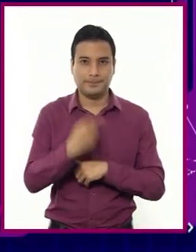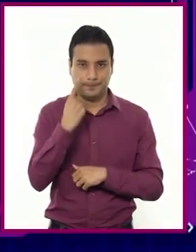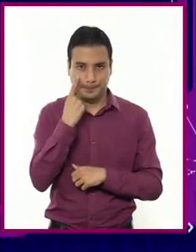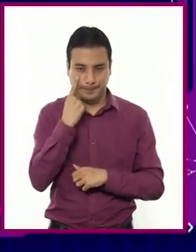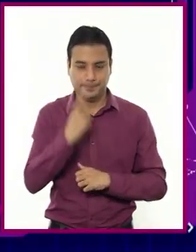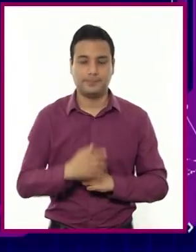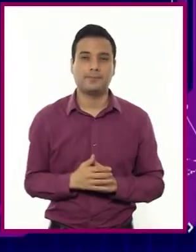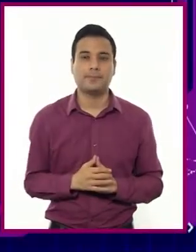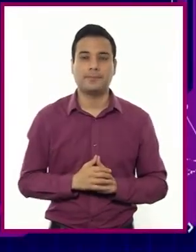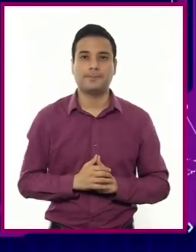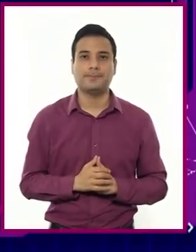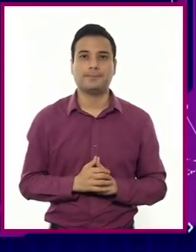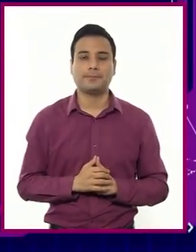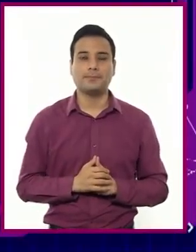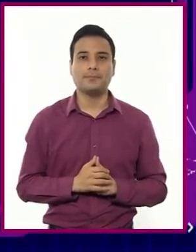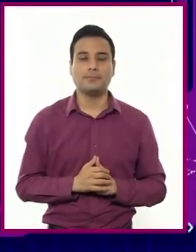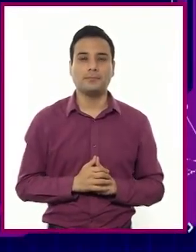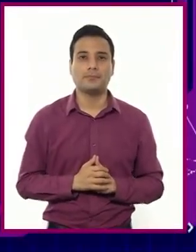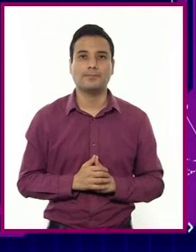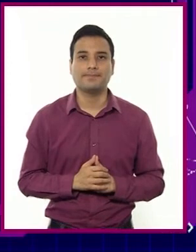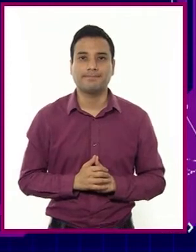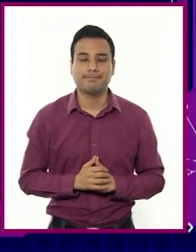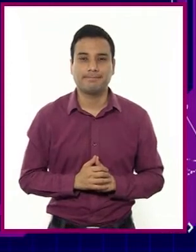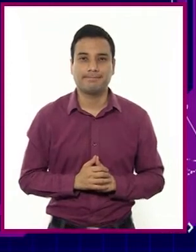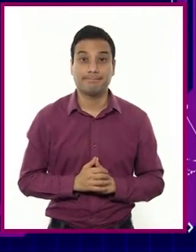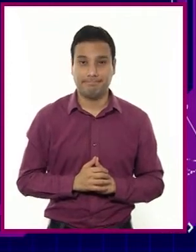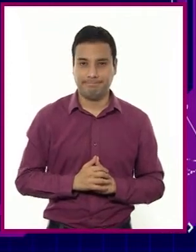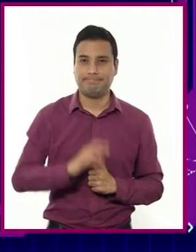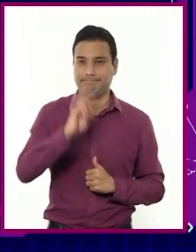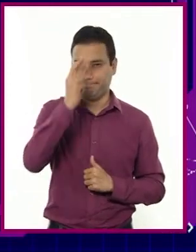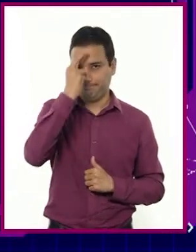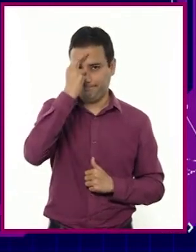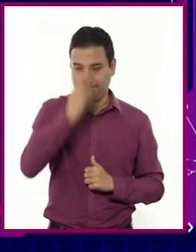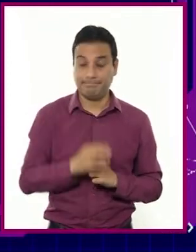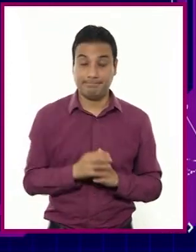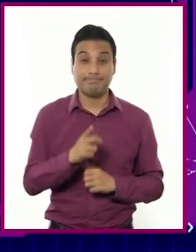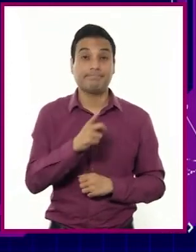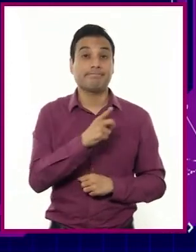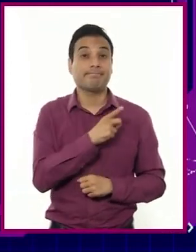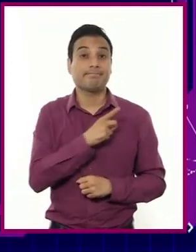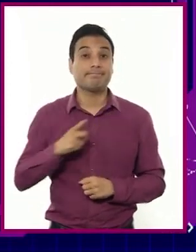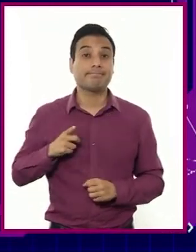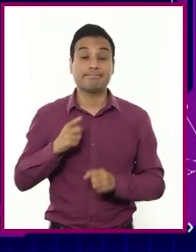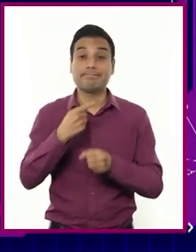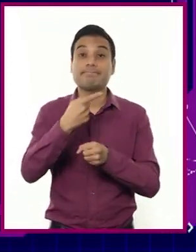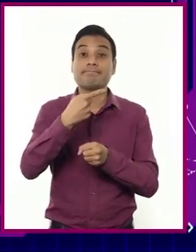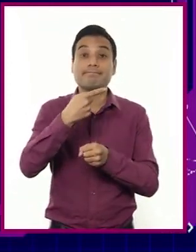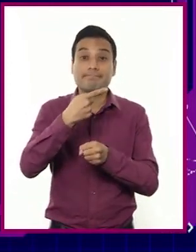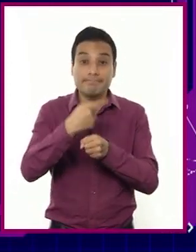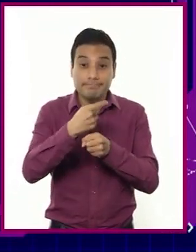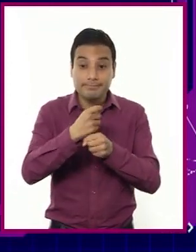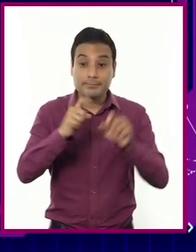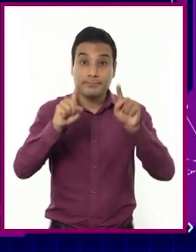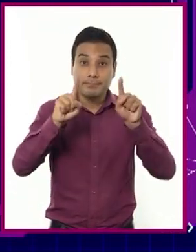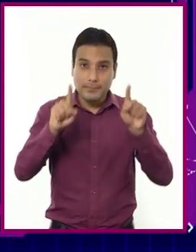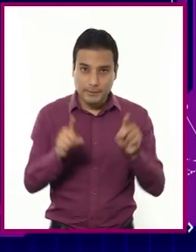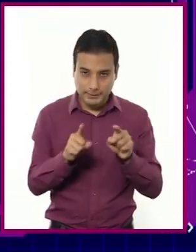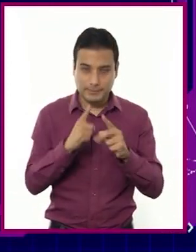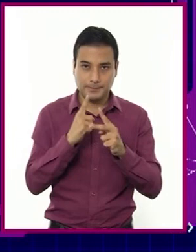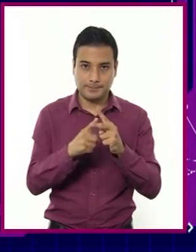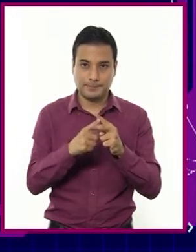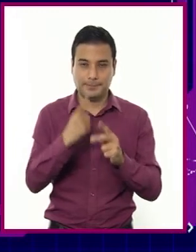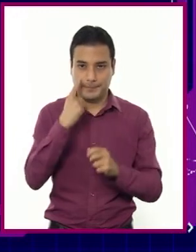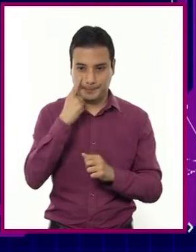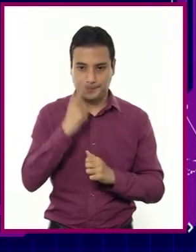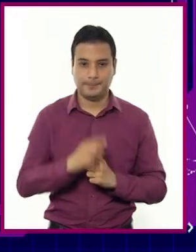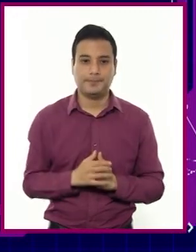Recuerden que la jerarquía de operaciones menciona que hay que resolver primero los paréntesis, así que hagámoslo. En el